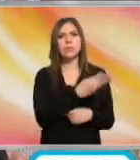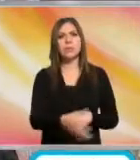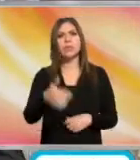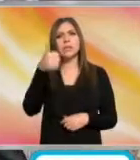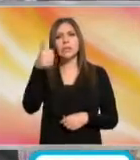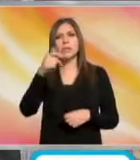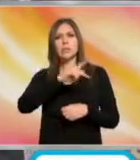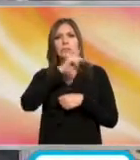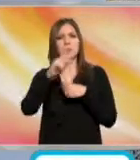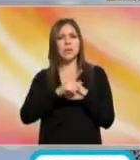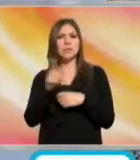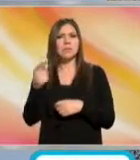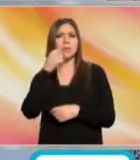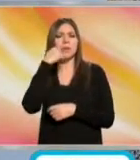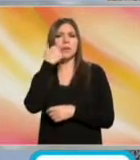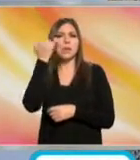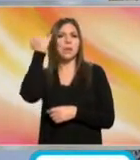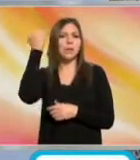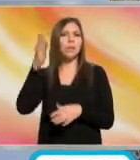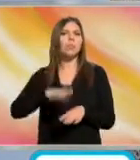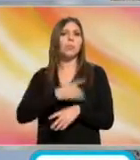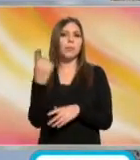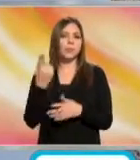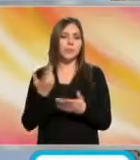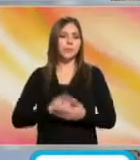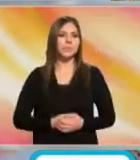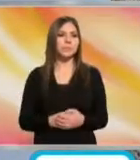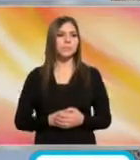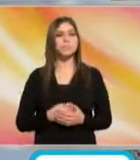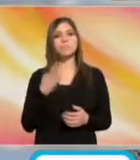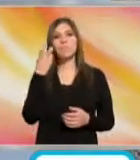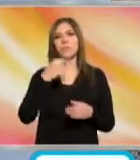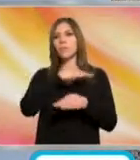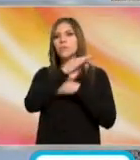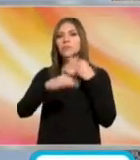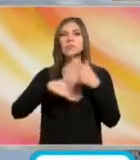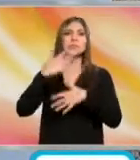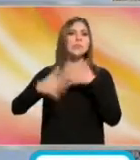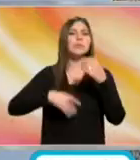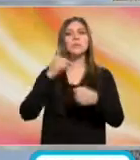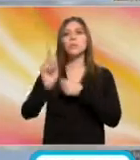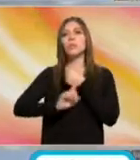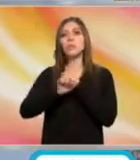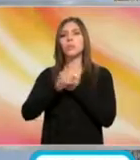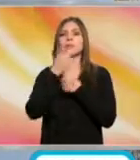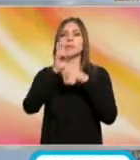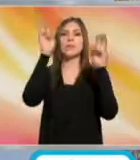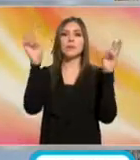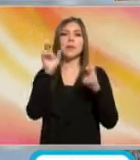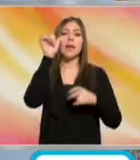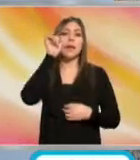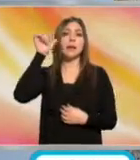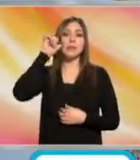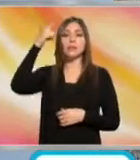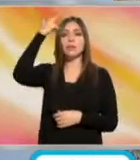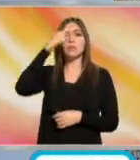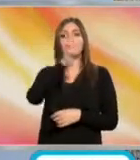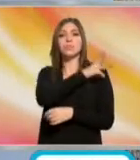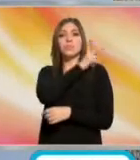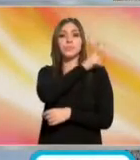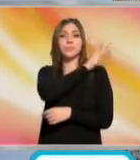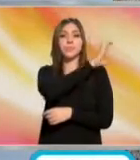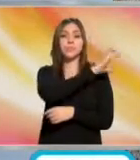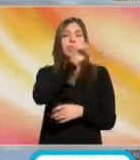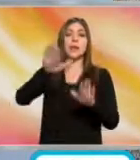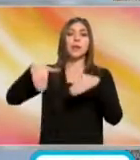sin importar nada más? Así es, justamente esa es pues toda la controversia que hay alrededor de este tema. Anoche en Washington,